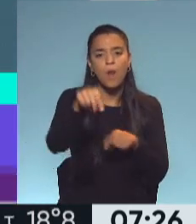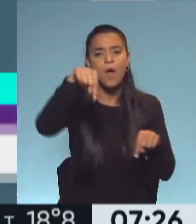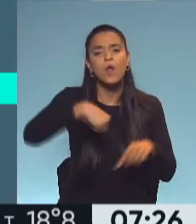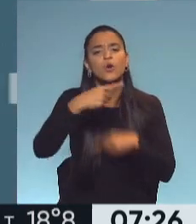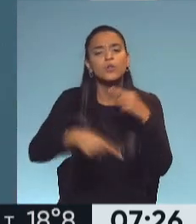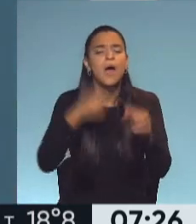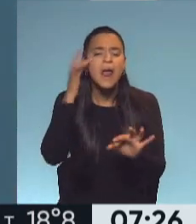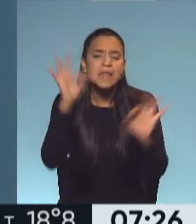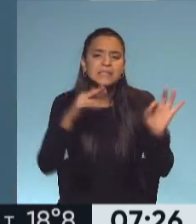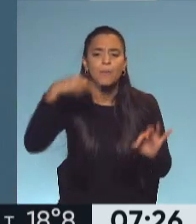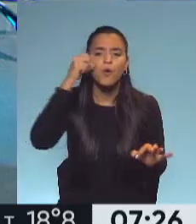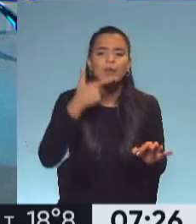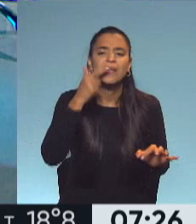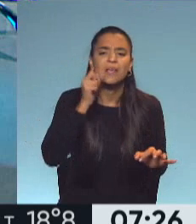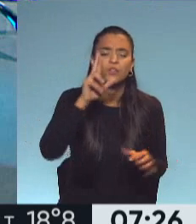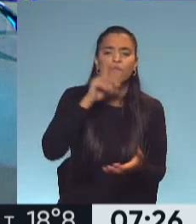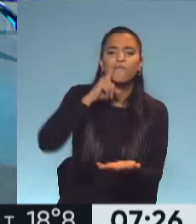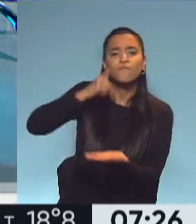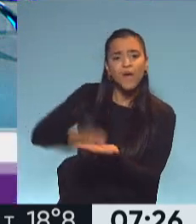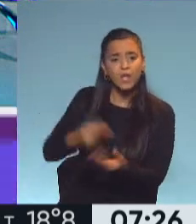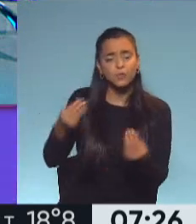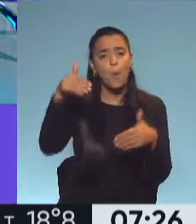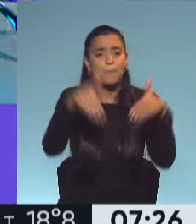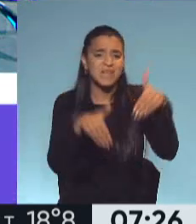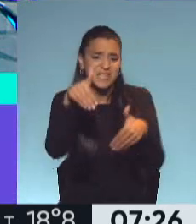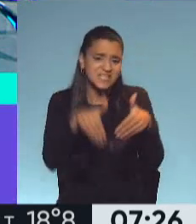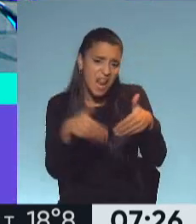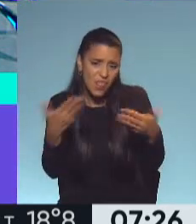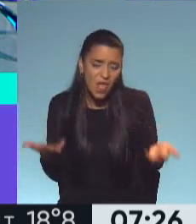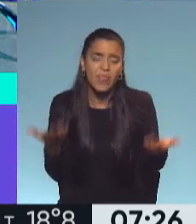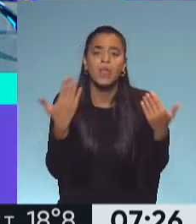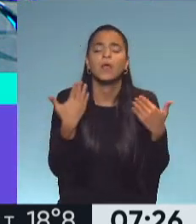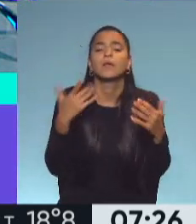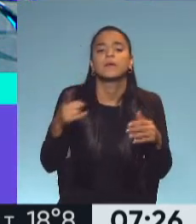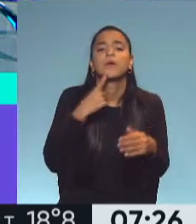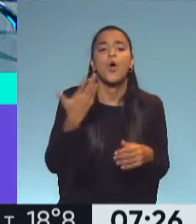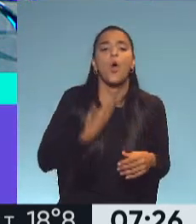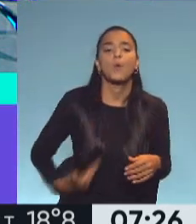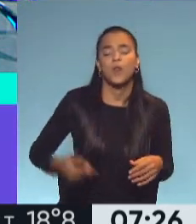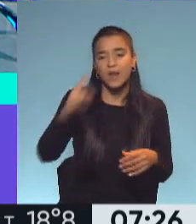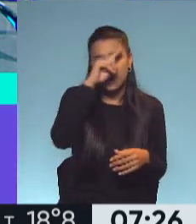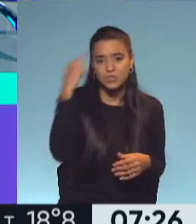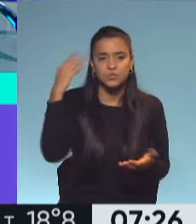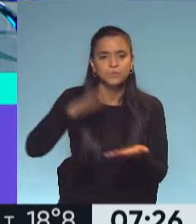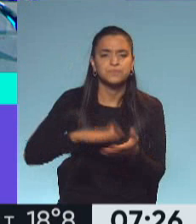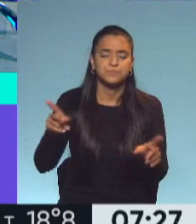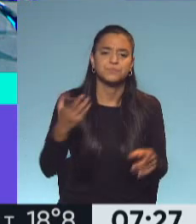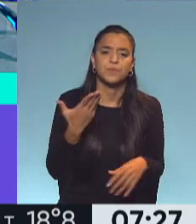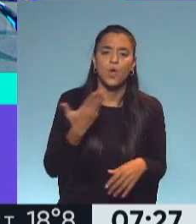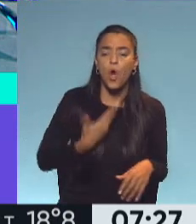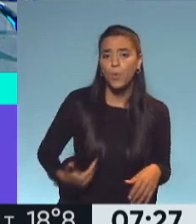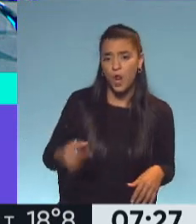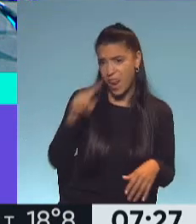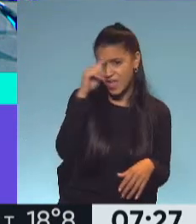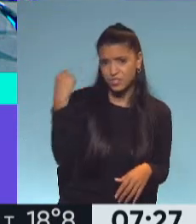seguimos analizando el tema con Néstor. A ver, el fallo por la presencialidad y la posición del Gobierno Nacional ante estas circunstancias. El Gobierno